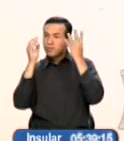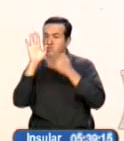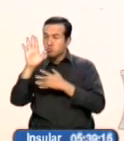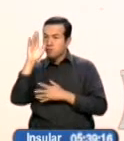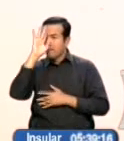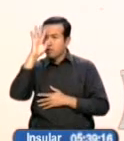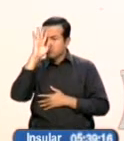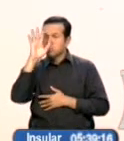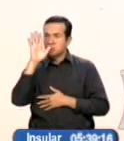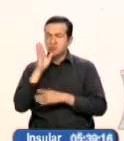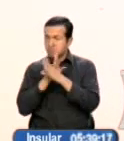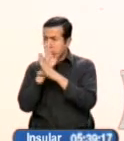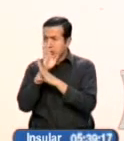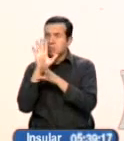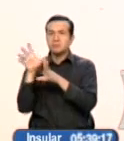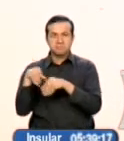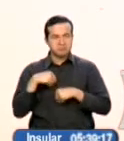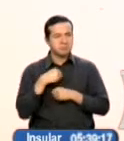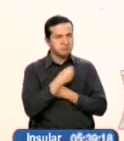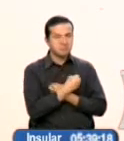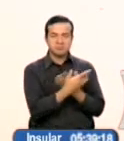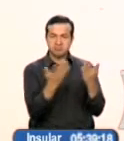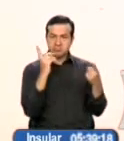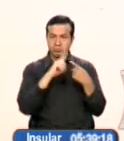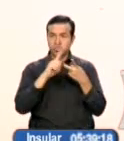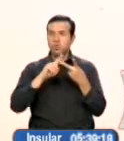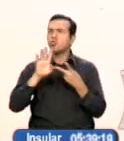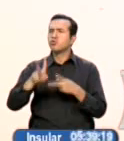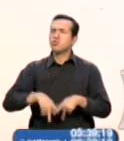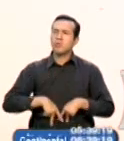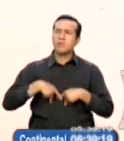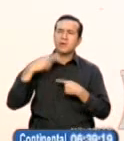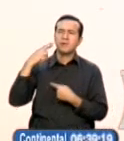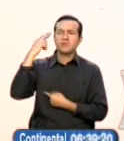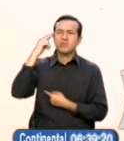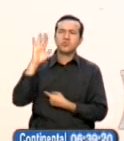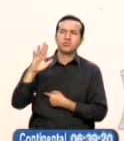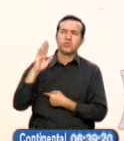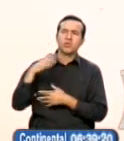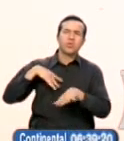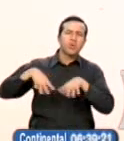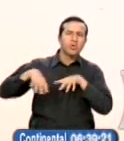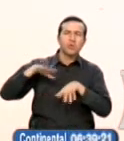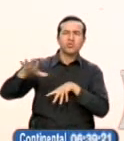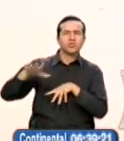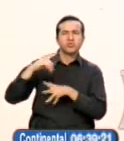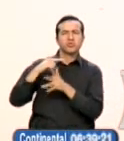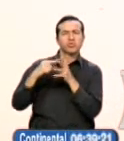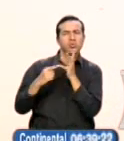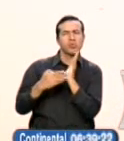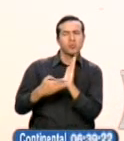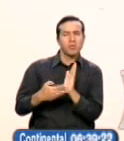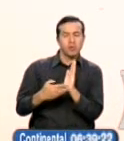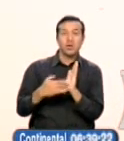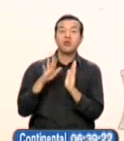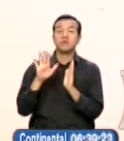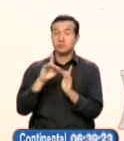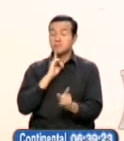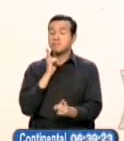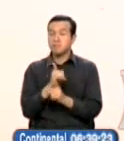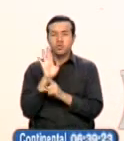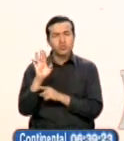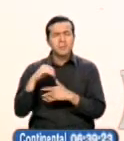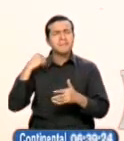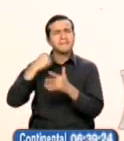principios. Es la hora de reflexionar sobre su vida, su obra, su legado. Los ideales por los que